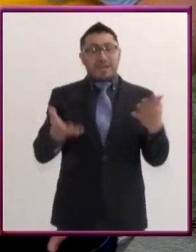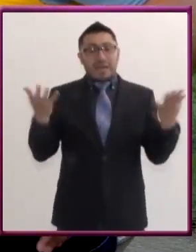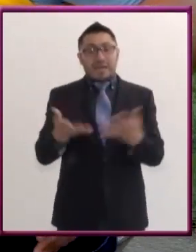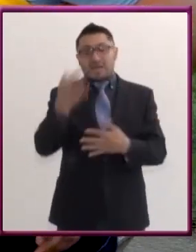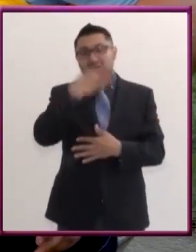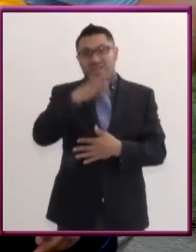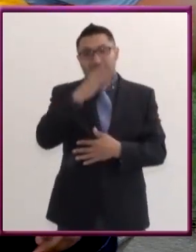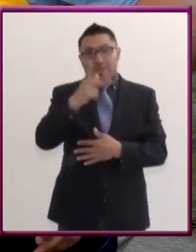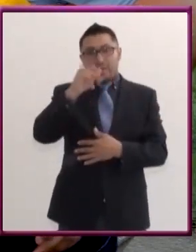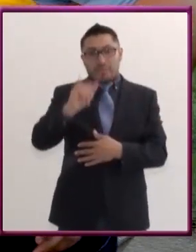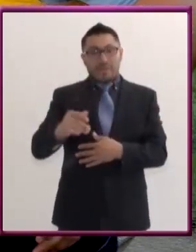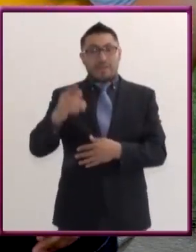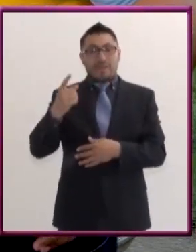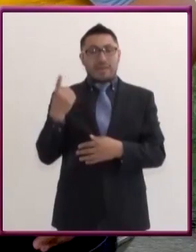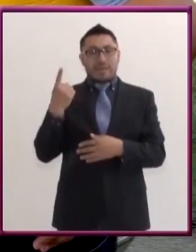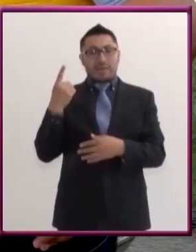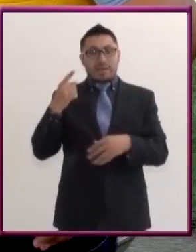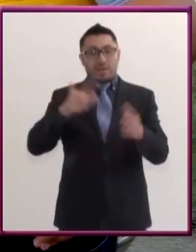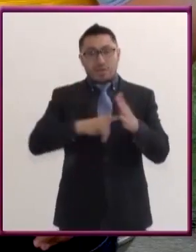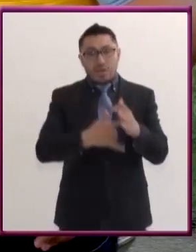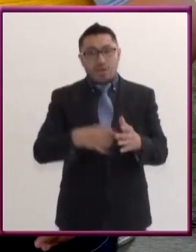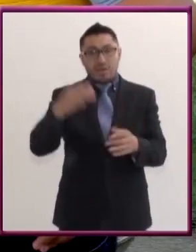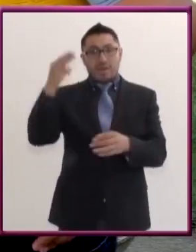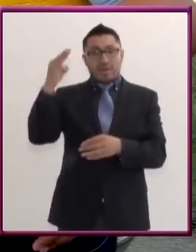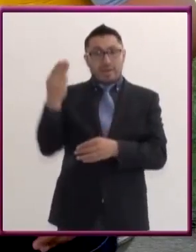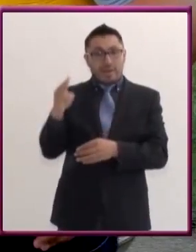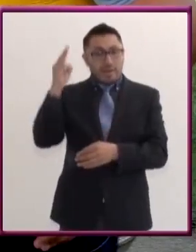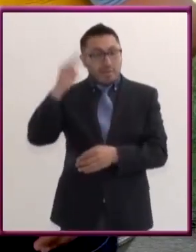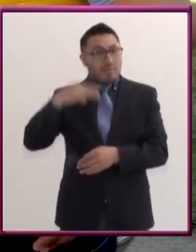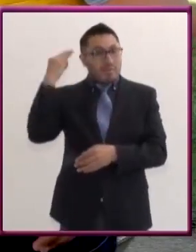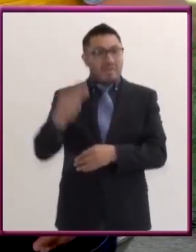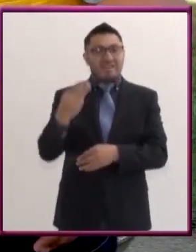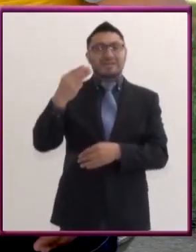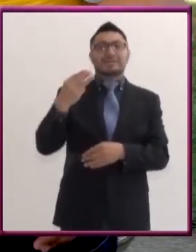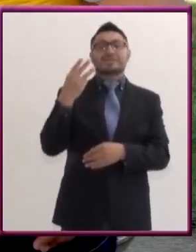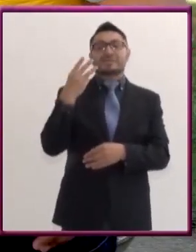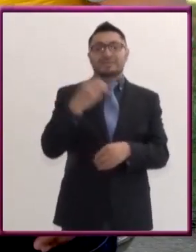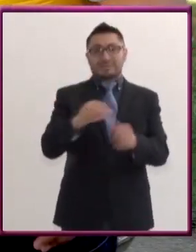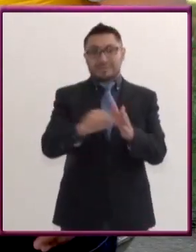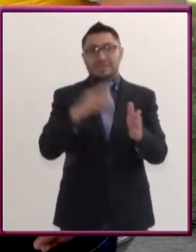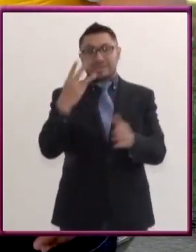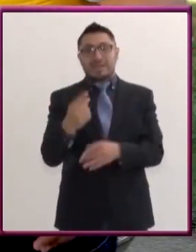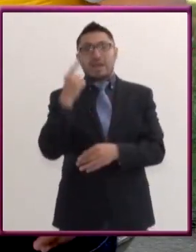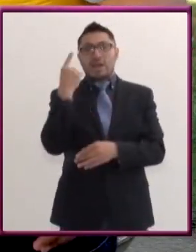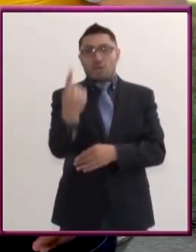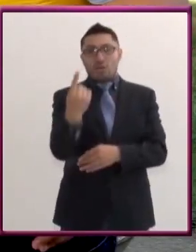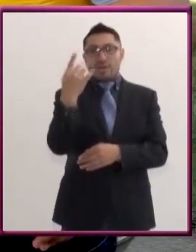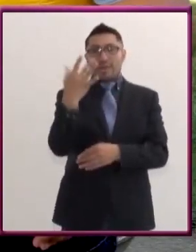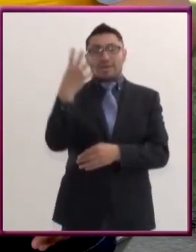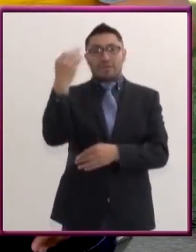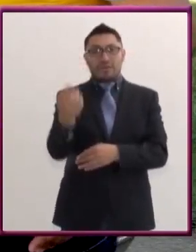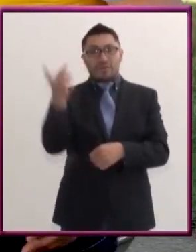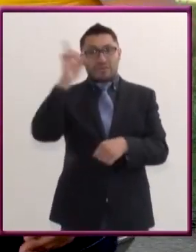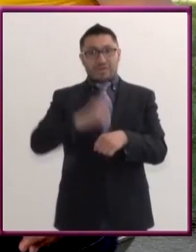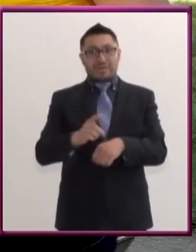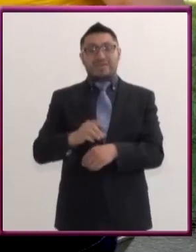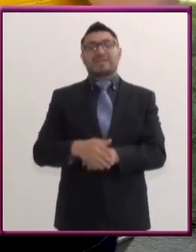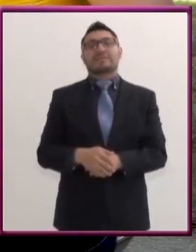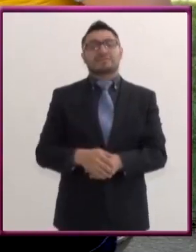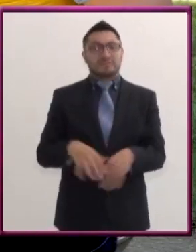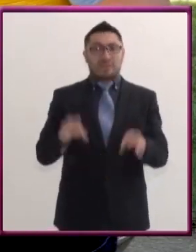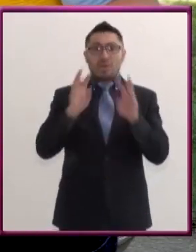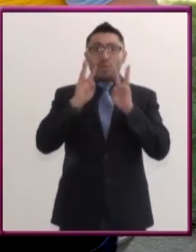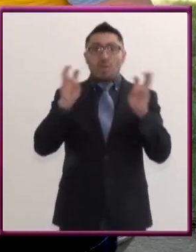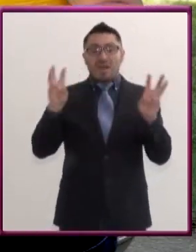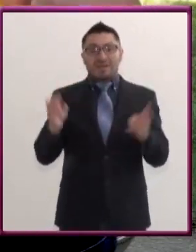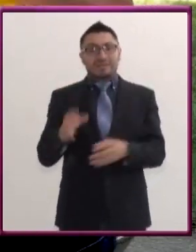cierta hora en específico. En el mes de marzo, que es el mes 3, el día 14 a la 1:59 del día. ¡Wow! ¡Qué